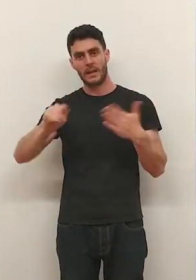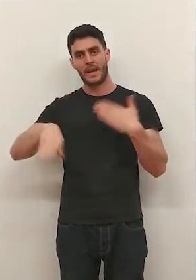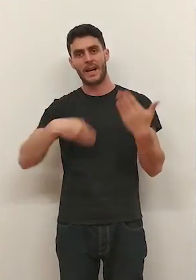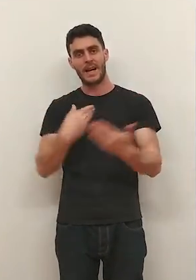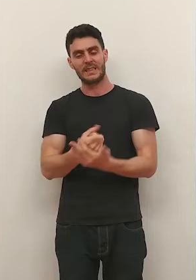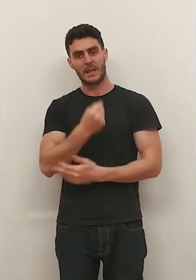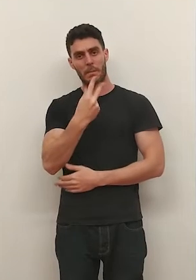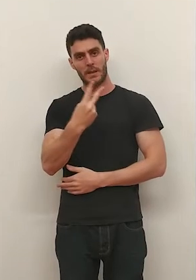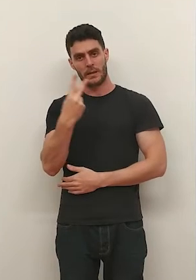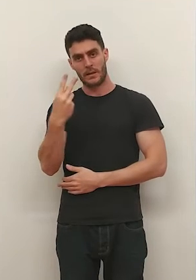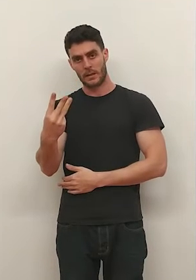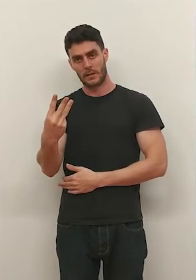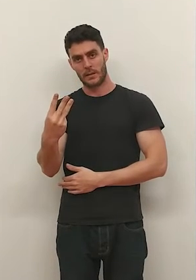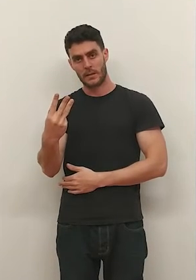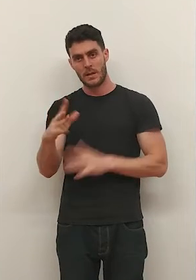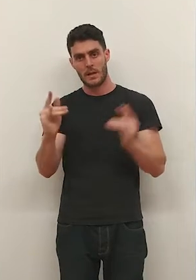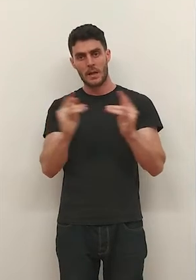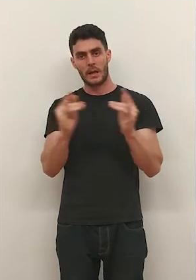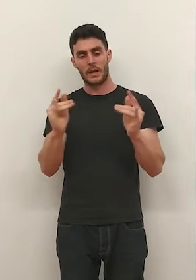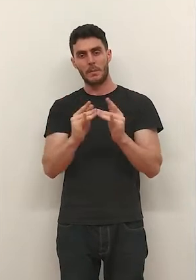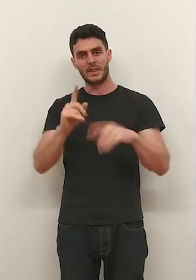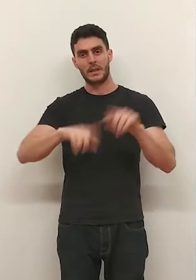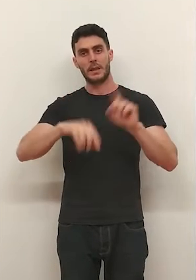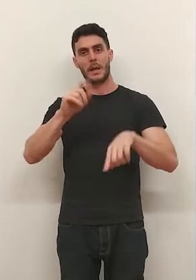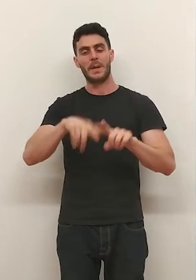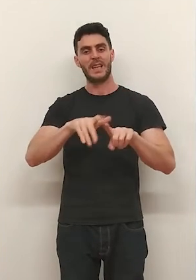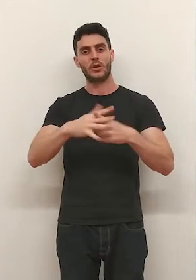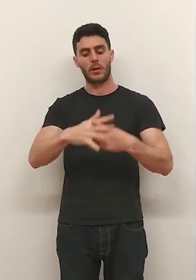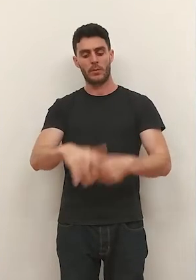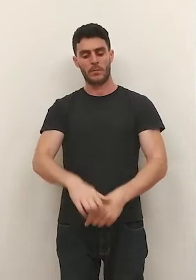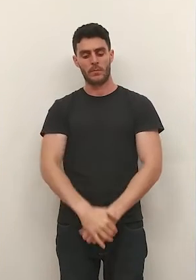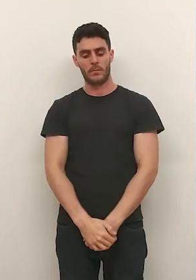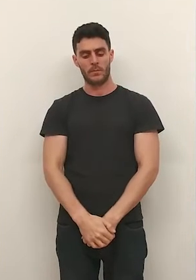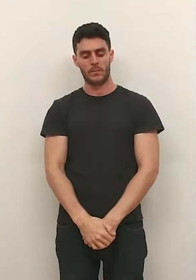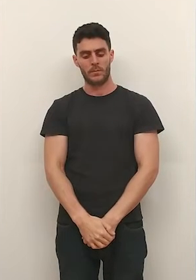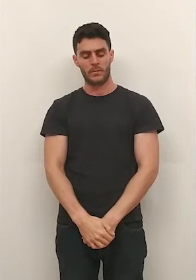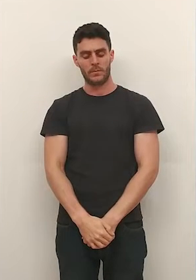y hasta 23 camas según los casos.